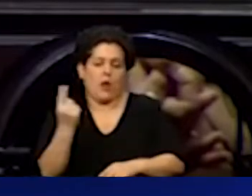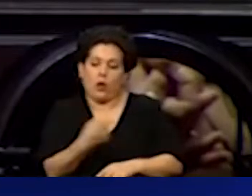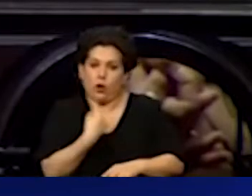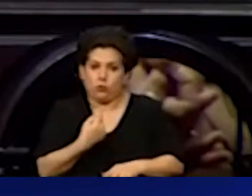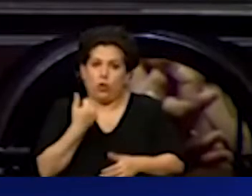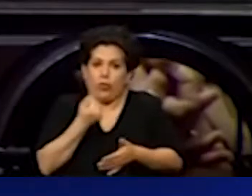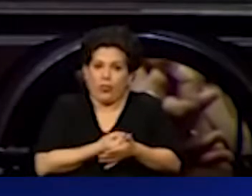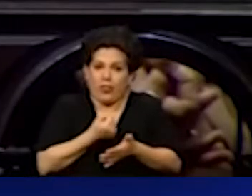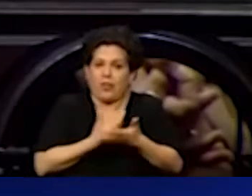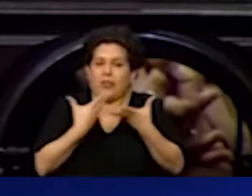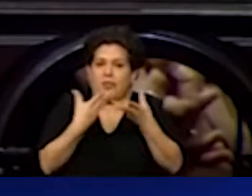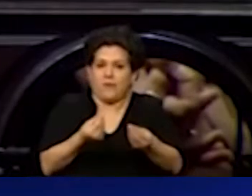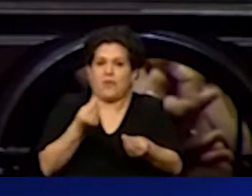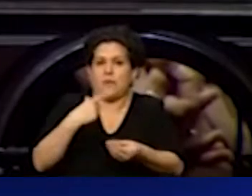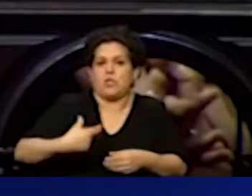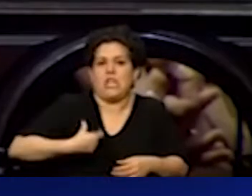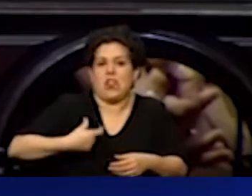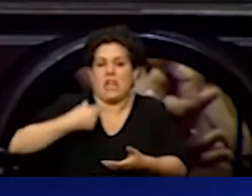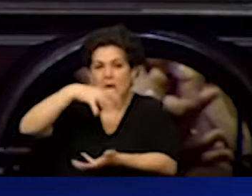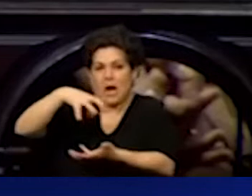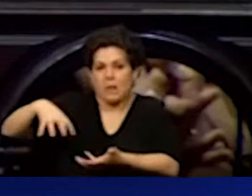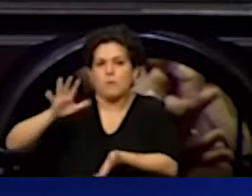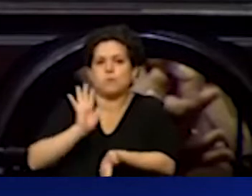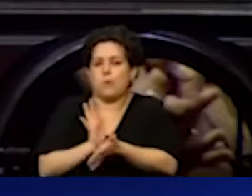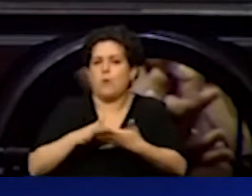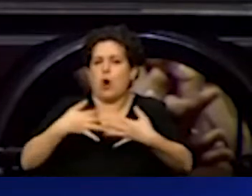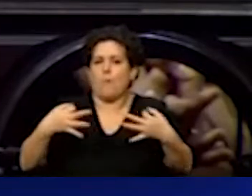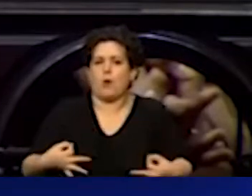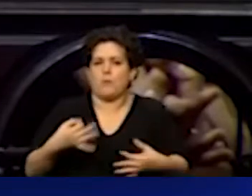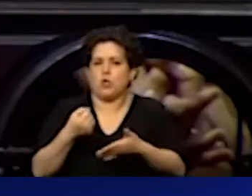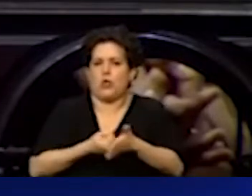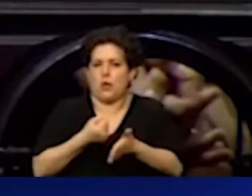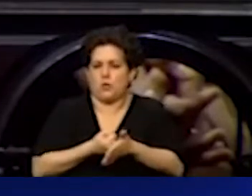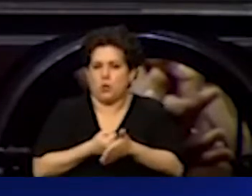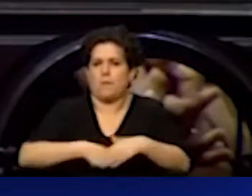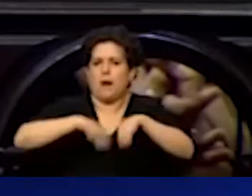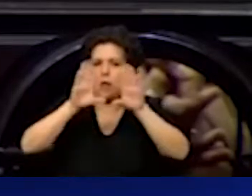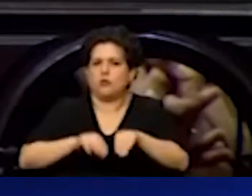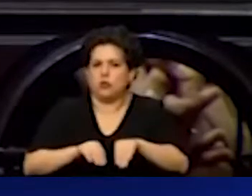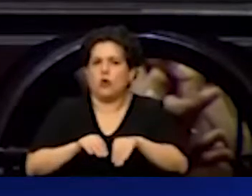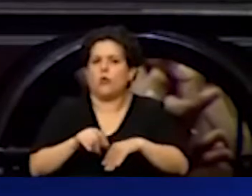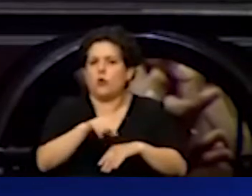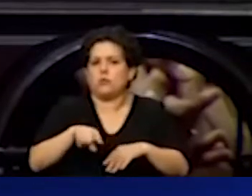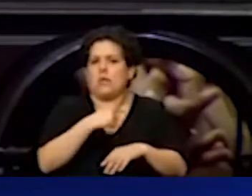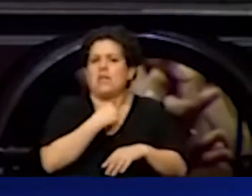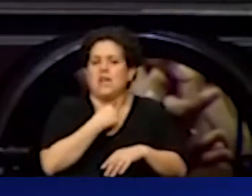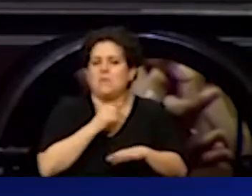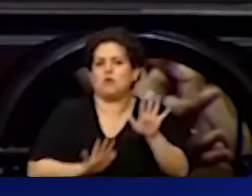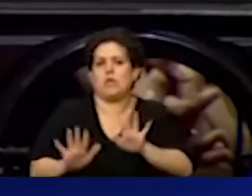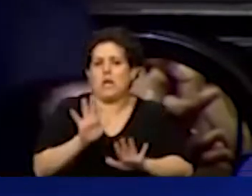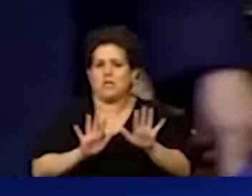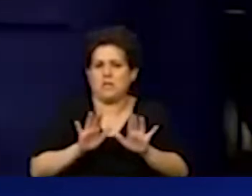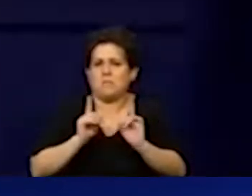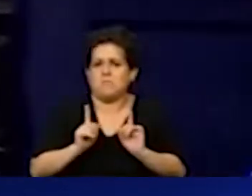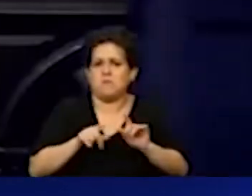defendemos el sindicalismo como un compromiso de lucha, para todos aquellos que queremos hacer